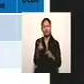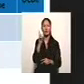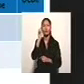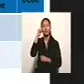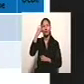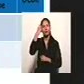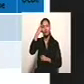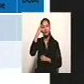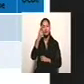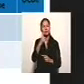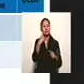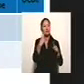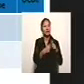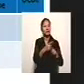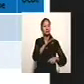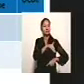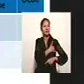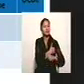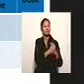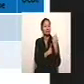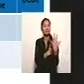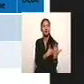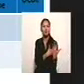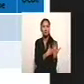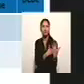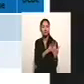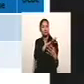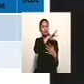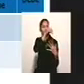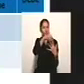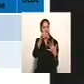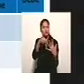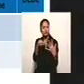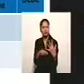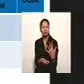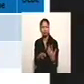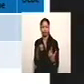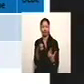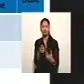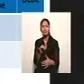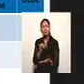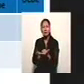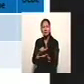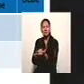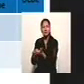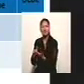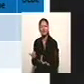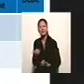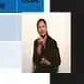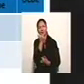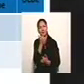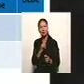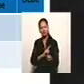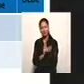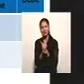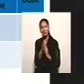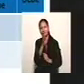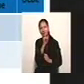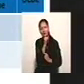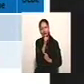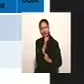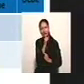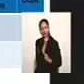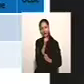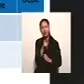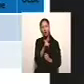tenido 5 ministros con usted en la rama y no ha llegado a su sexto año de gobierno, ¿cómo empezaba a ver las